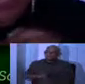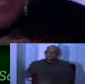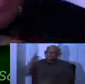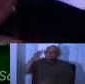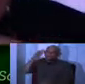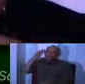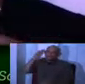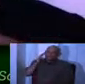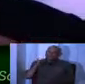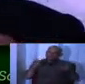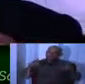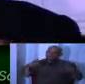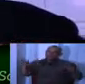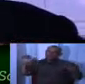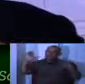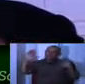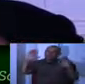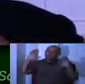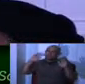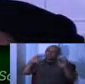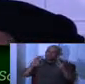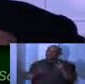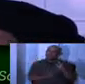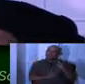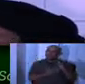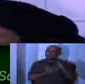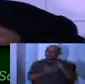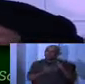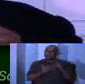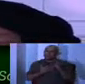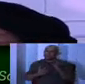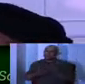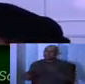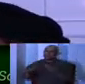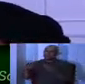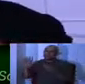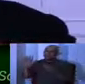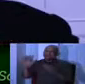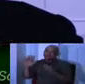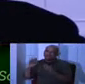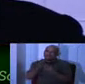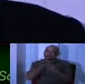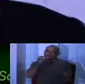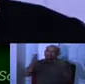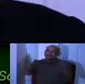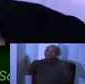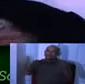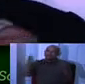Angels' voices.